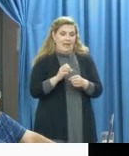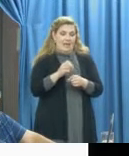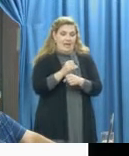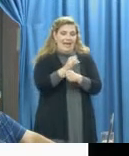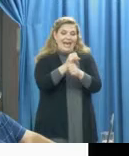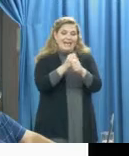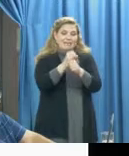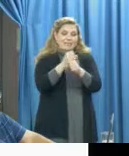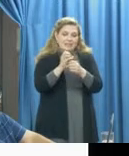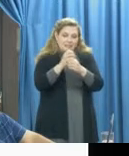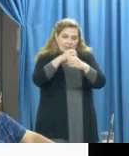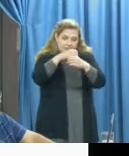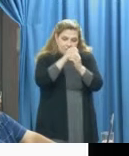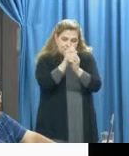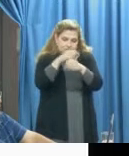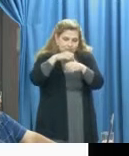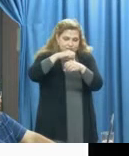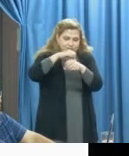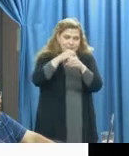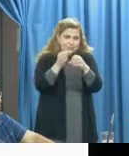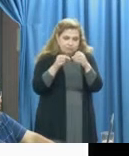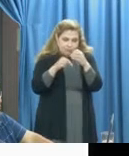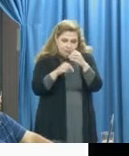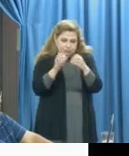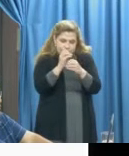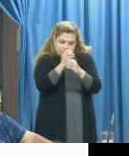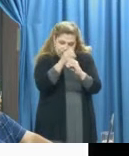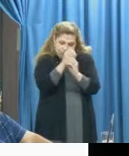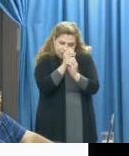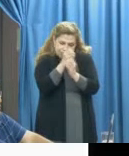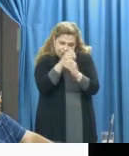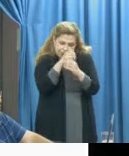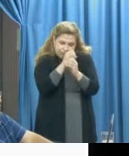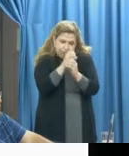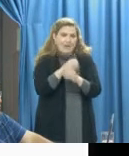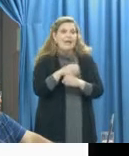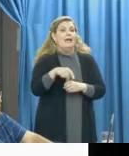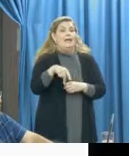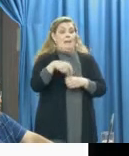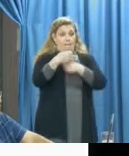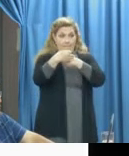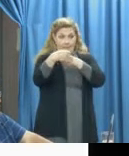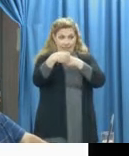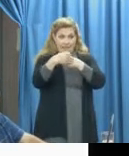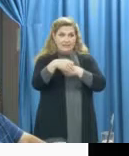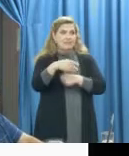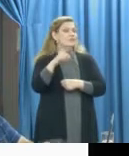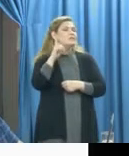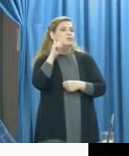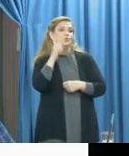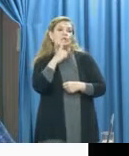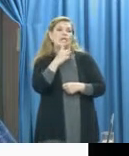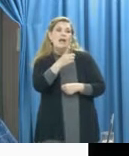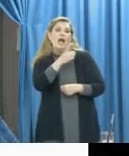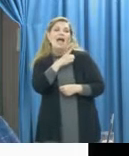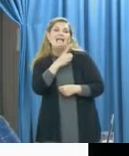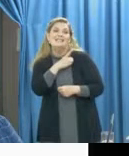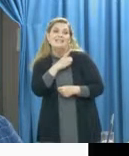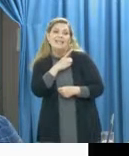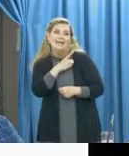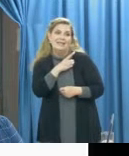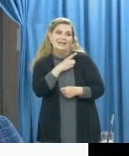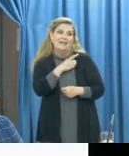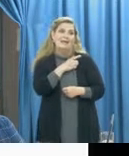el único que nos los puede comprobar, mientras su clasificación es sordera aislada, pero de todos modos se van por